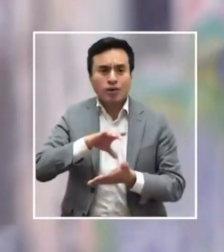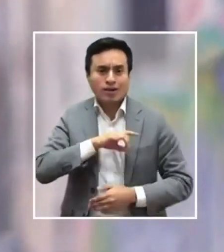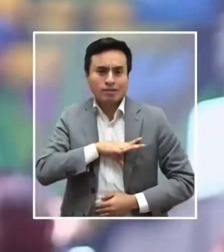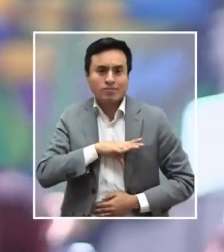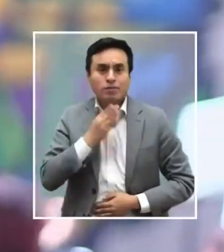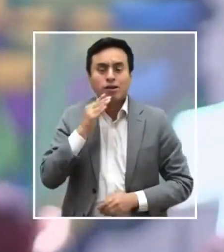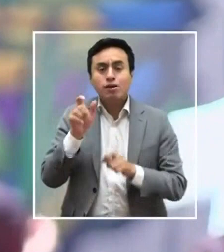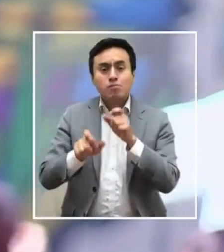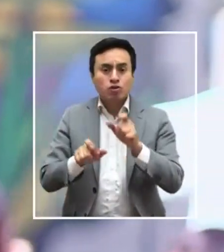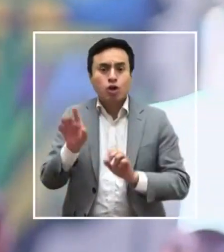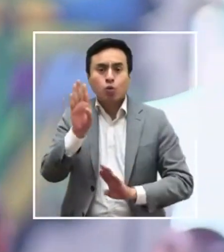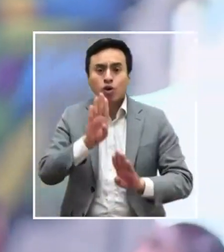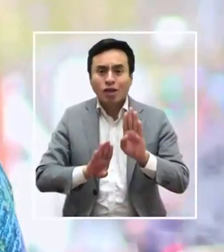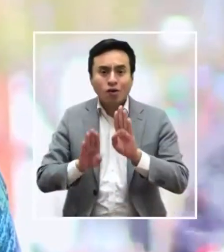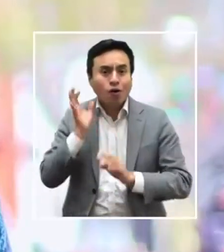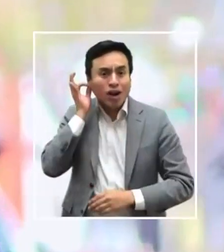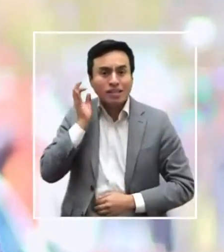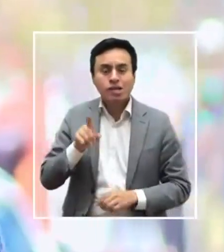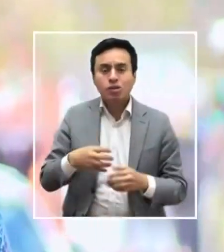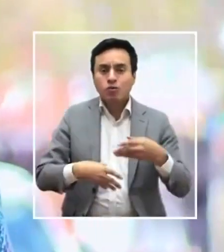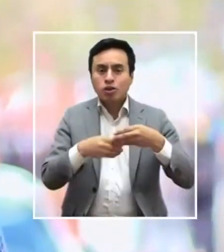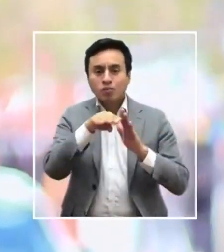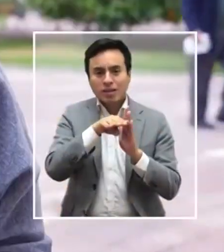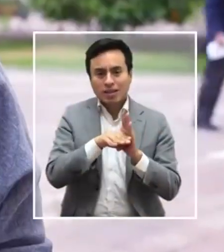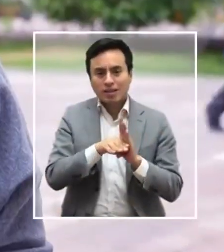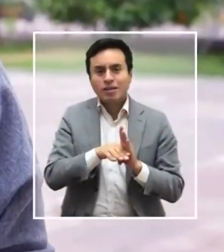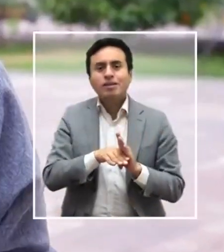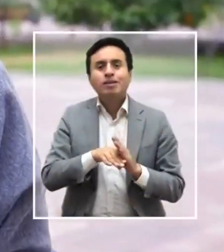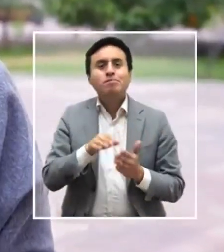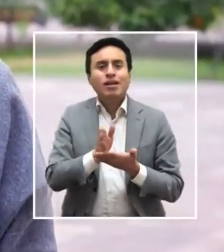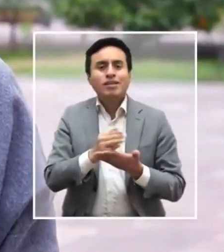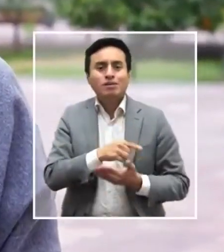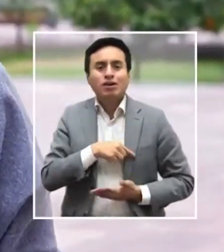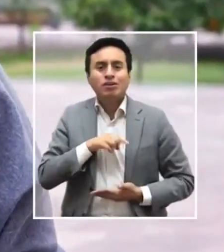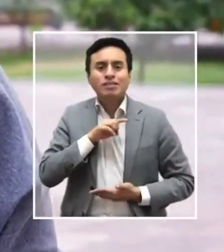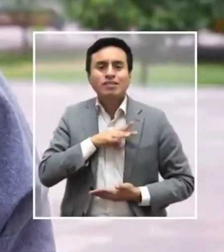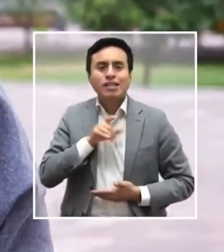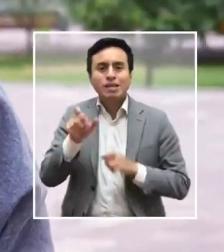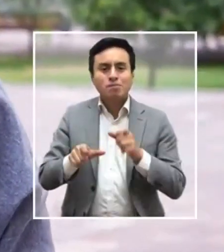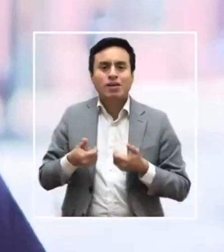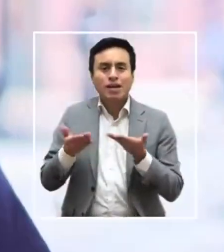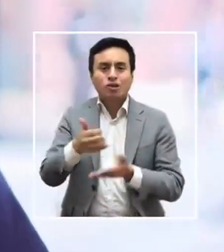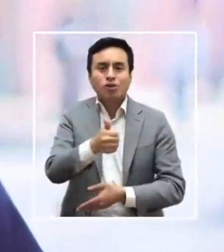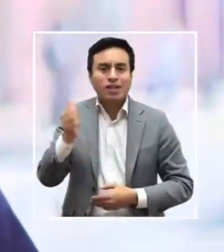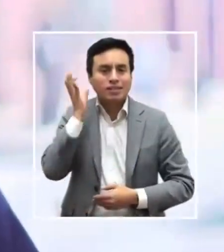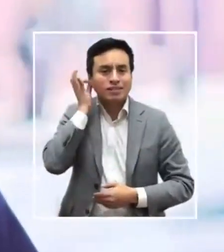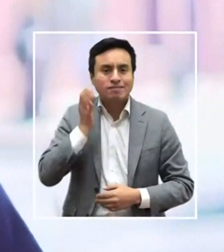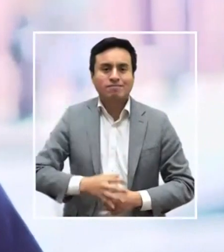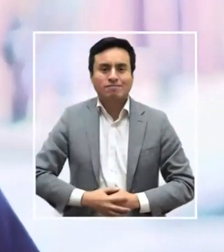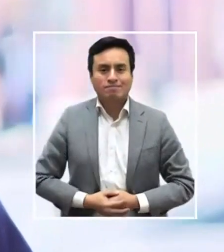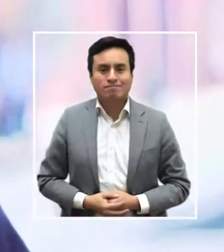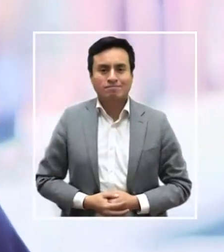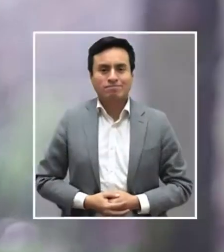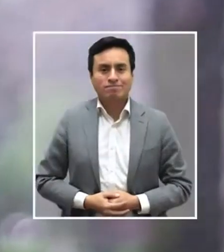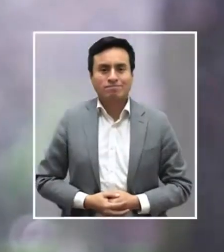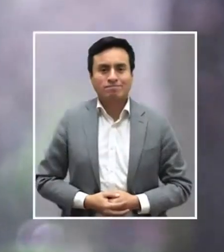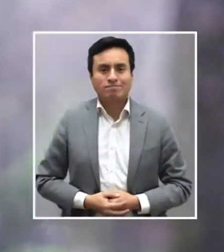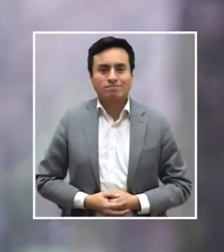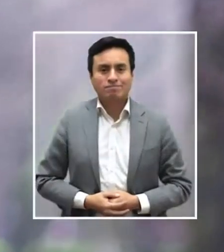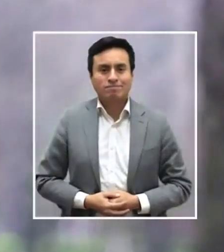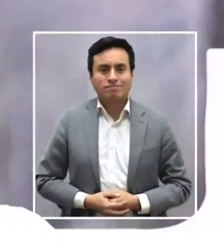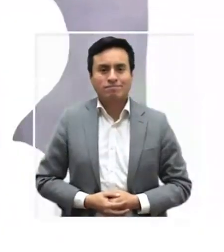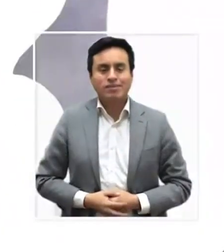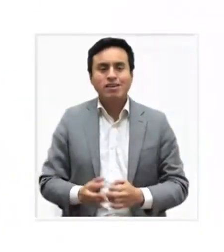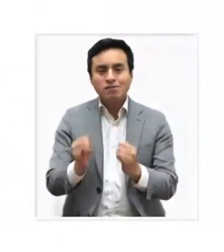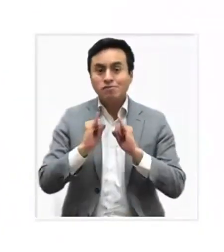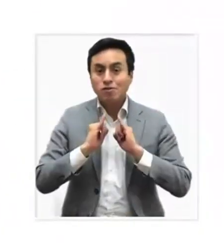artículos materiales para el colegio, vestimenta, entre otros bienes o servicios también que requiere cada uno de los niños. Es por eso que